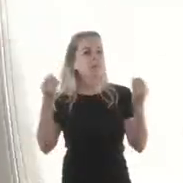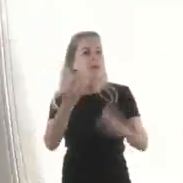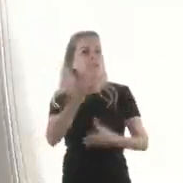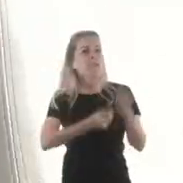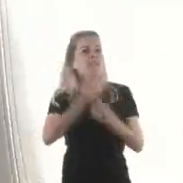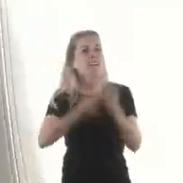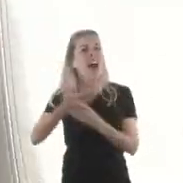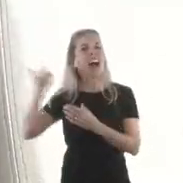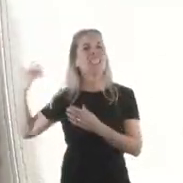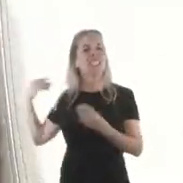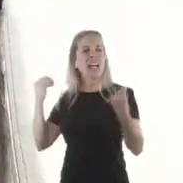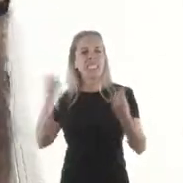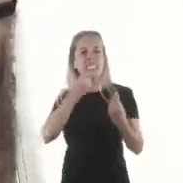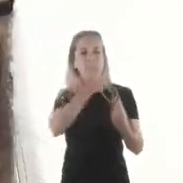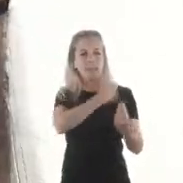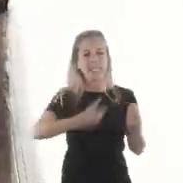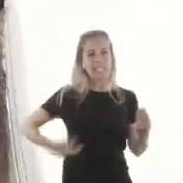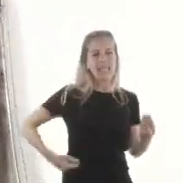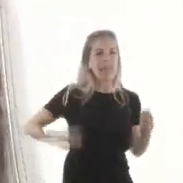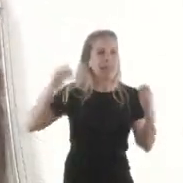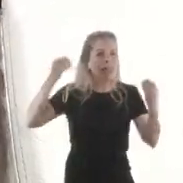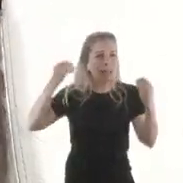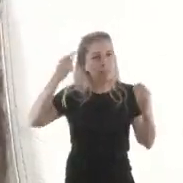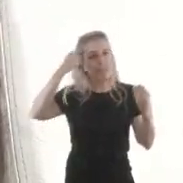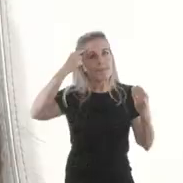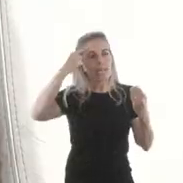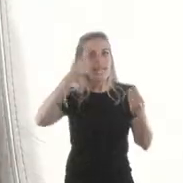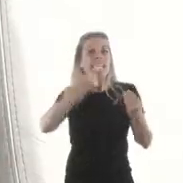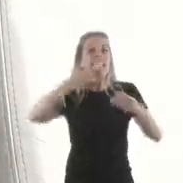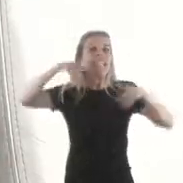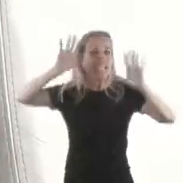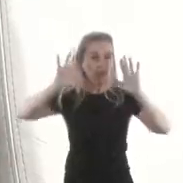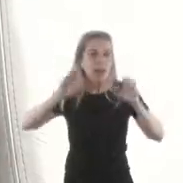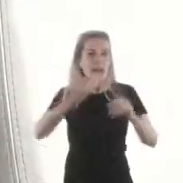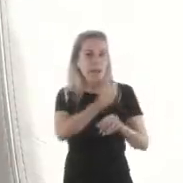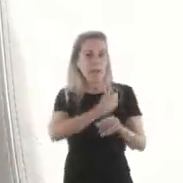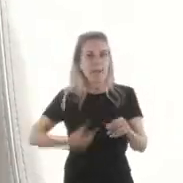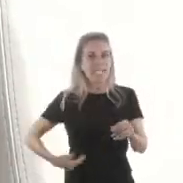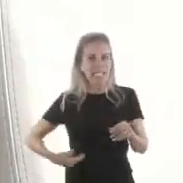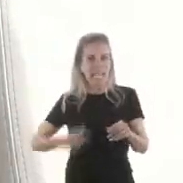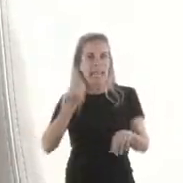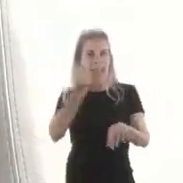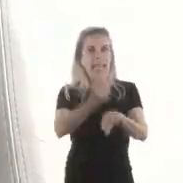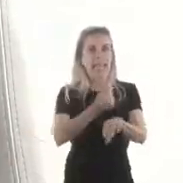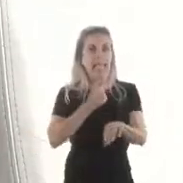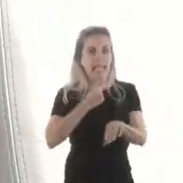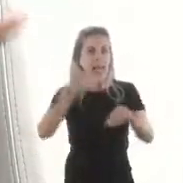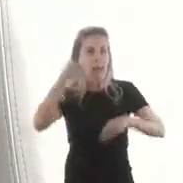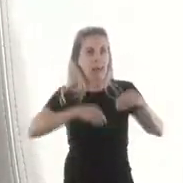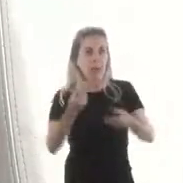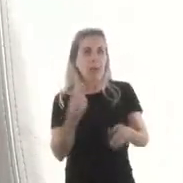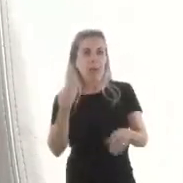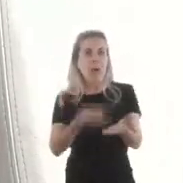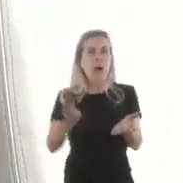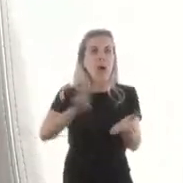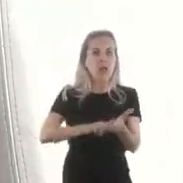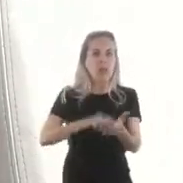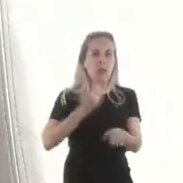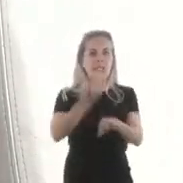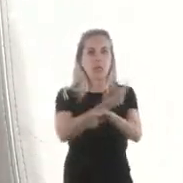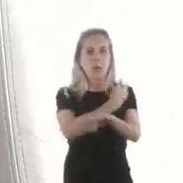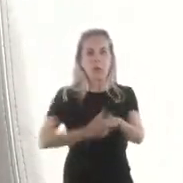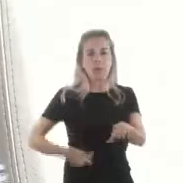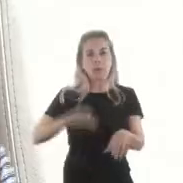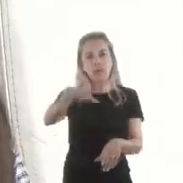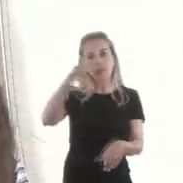¿Qué análisis hace si el presidente, en una posible postura a ser reelecto, se llega a presentar? Bueno, ¿qué virtudes ve usted que puede llegar a